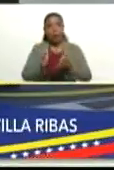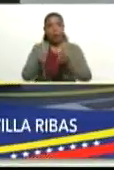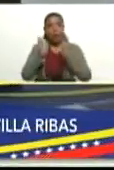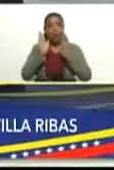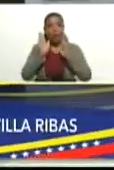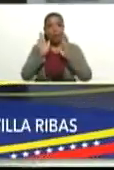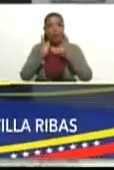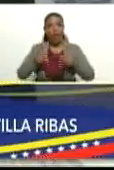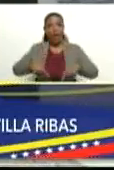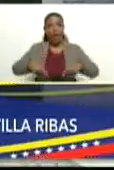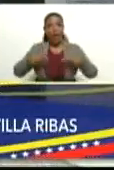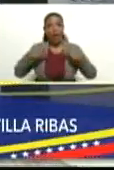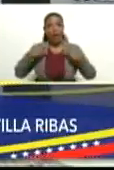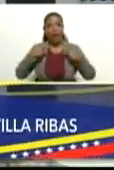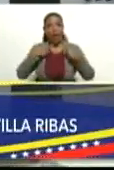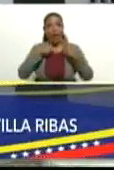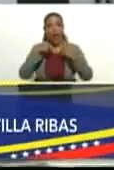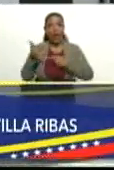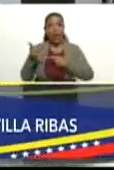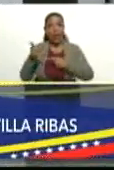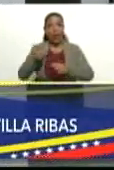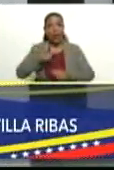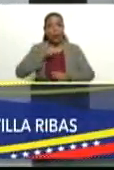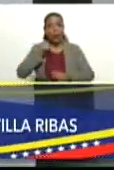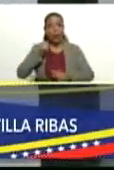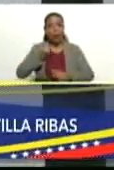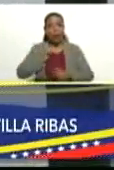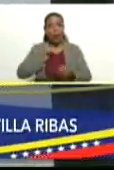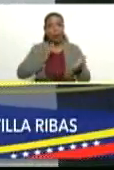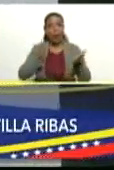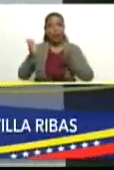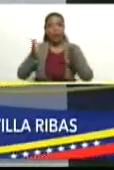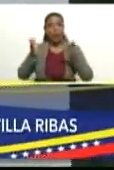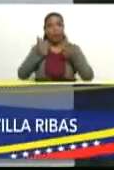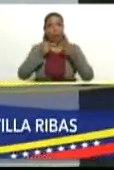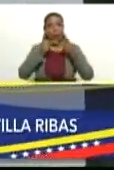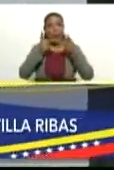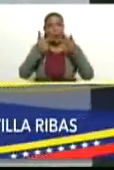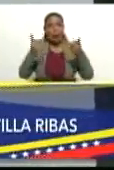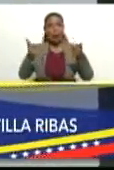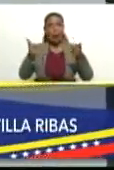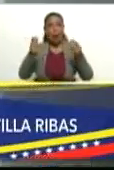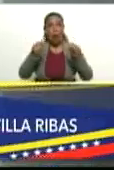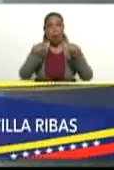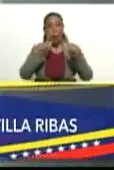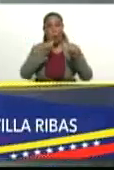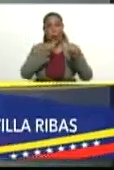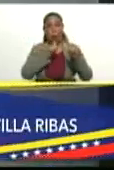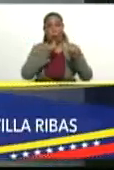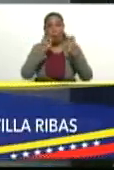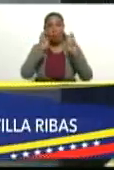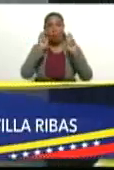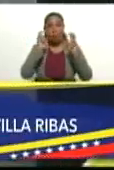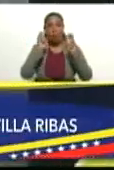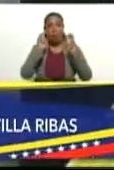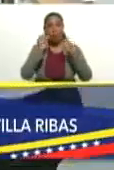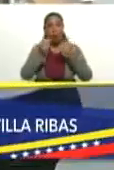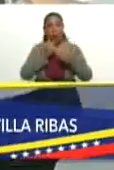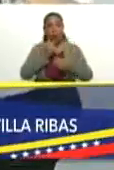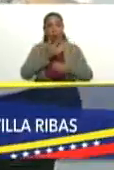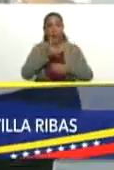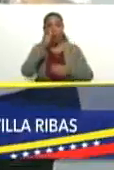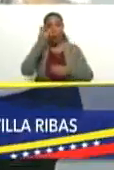presidente, para que ellos se apropien de los servicios públicos, presidente. Aquí no hay maqueta, como dice el bandido